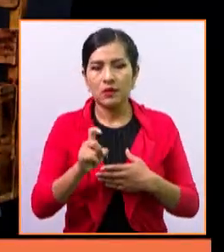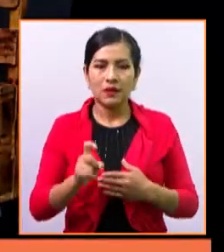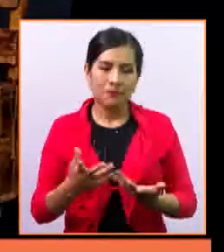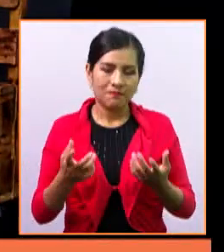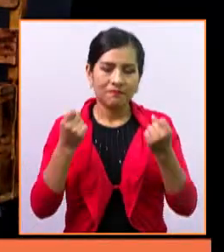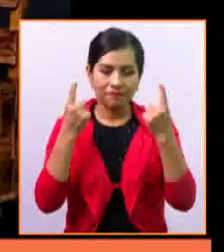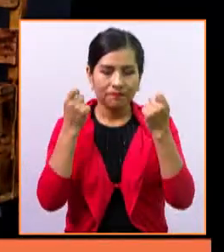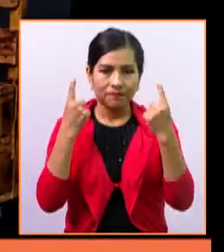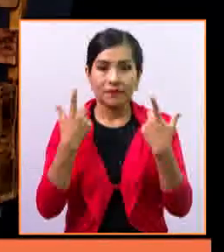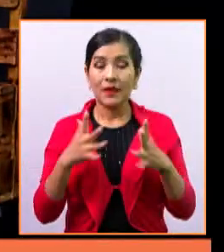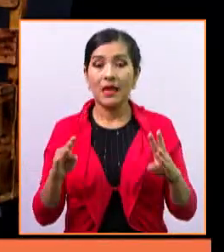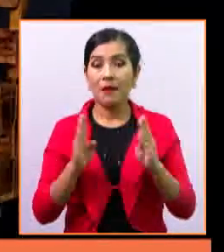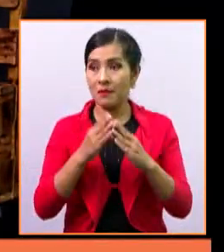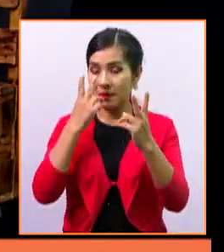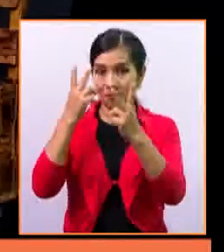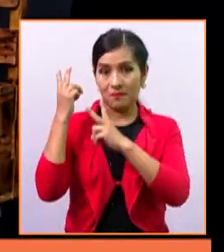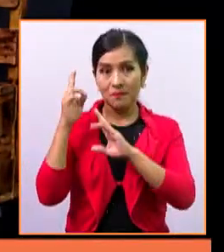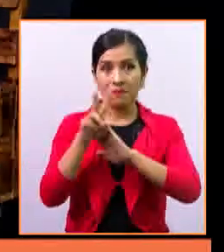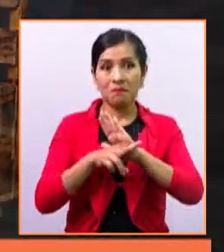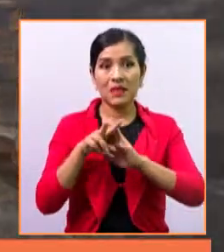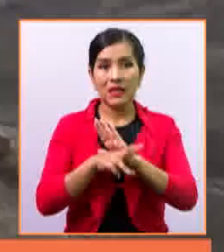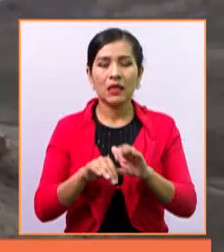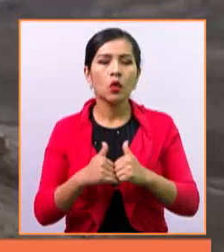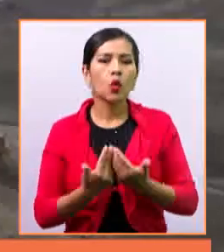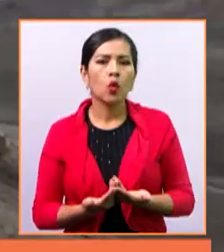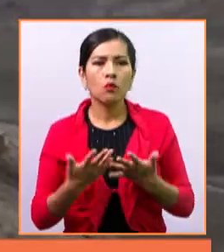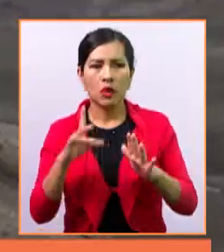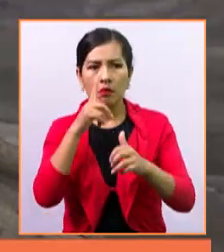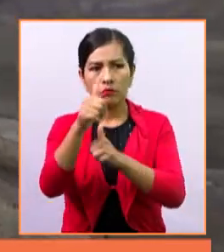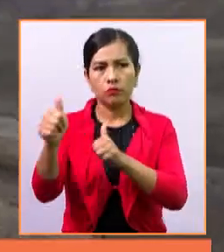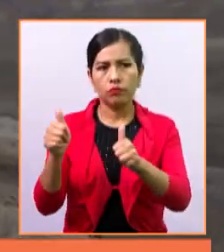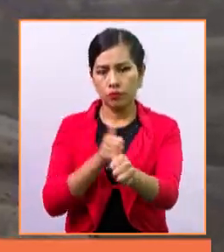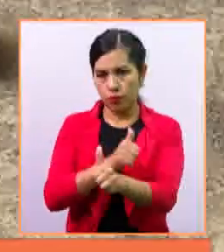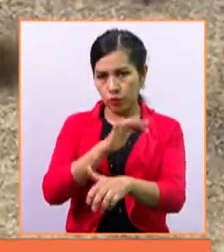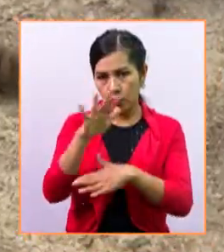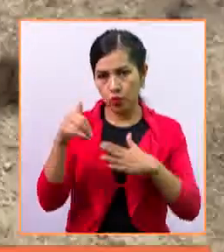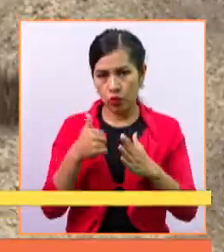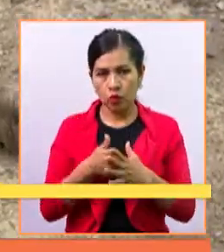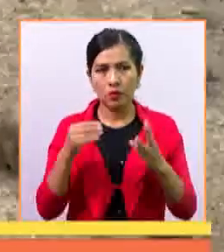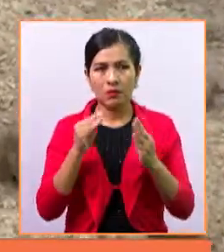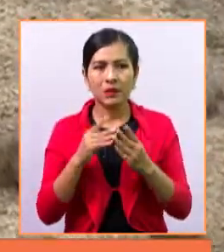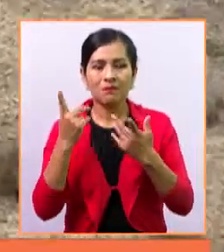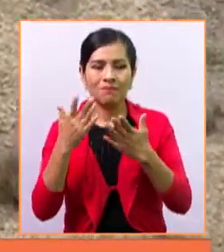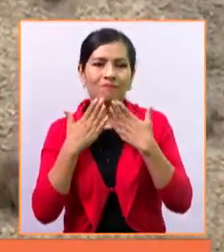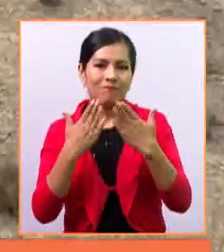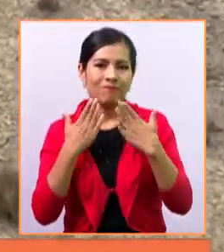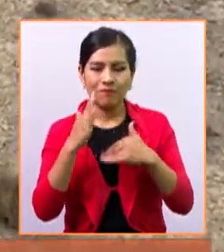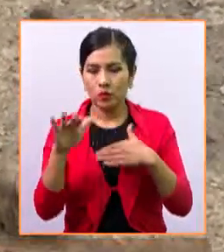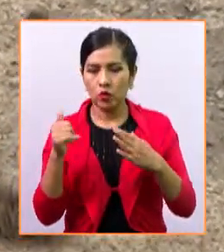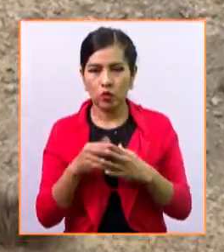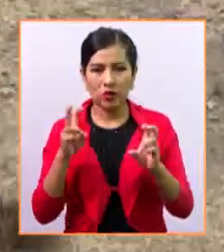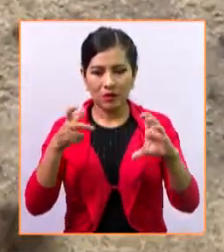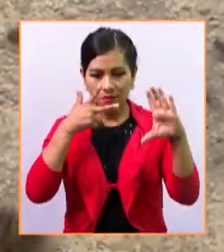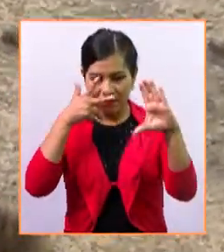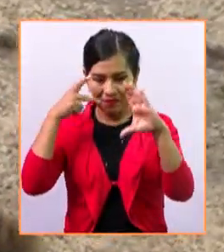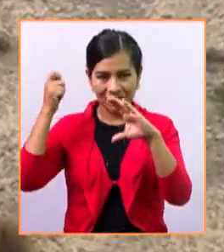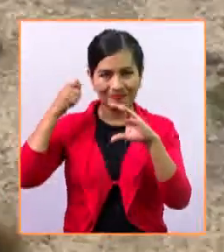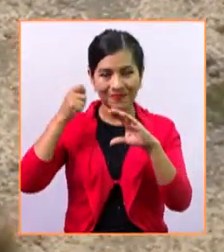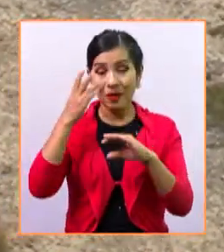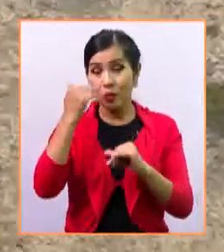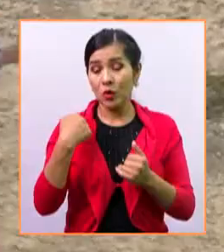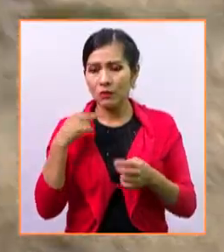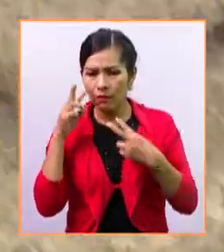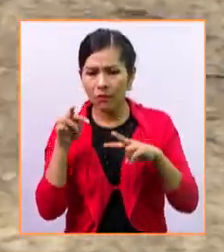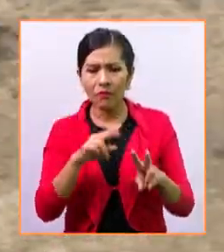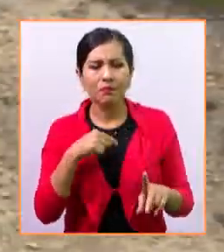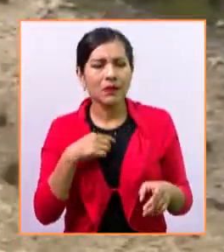estábamos viendo imágenes de lo que ha sido el detrás de cámaras, gracias producción, de este cortometraje. Y a mí me emocionaba cuando veía,